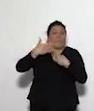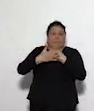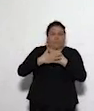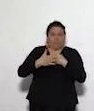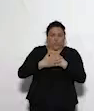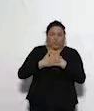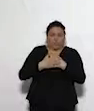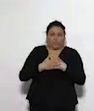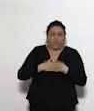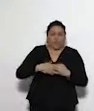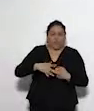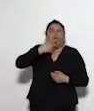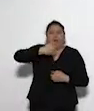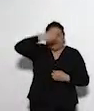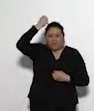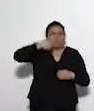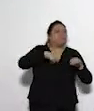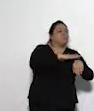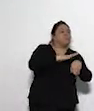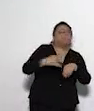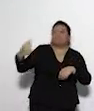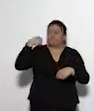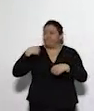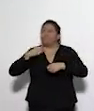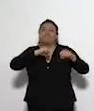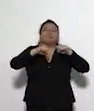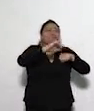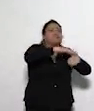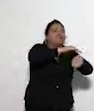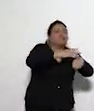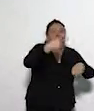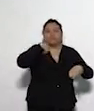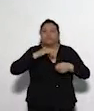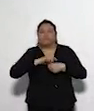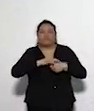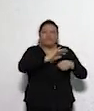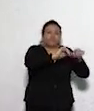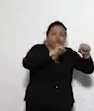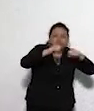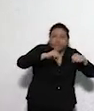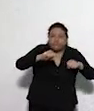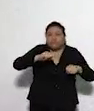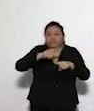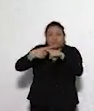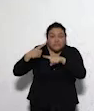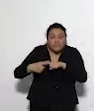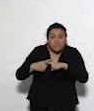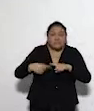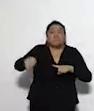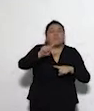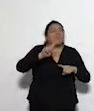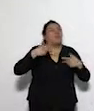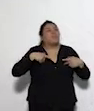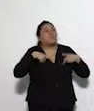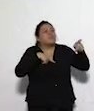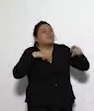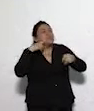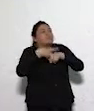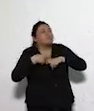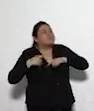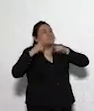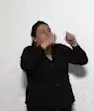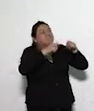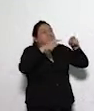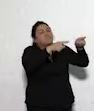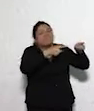hemos dejado de lado o diferido bajo criterios de carácter político la designación de las autoridades que resultan